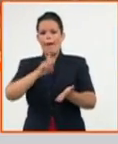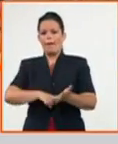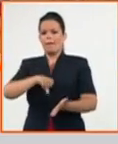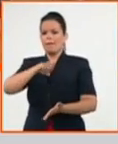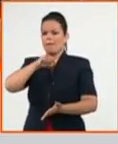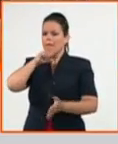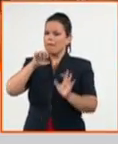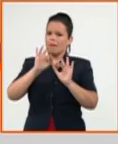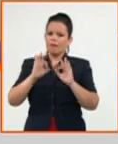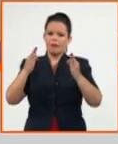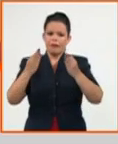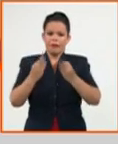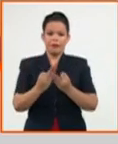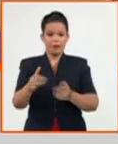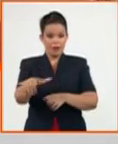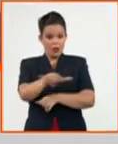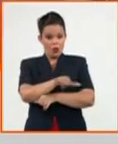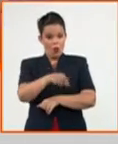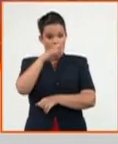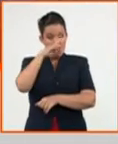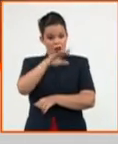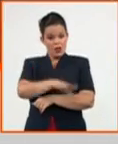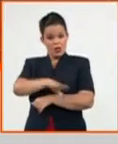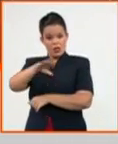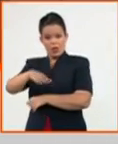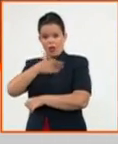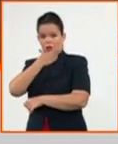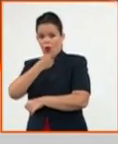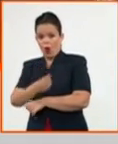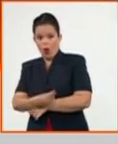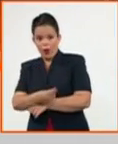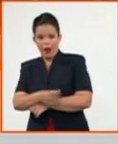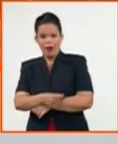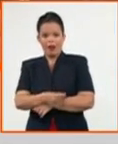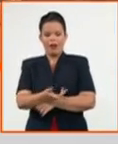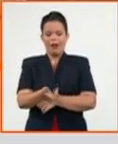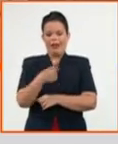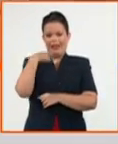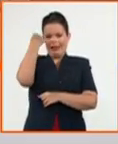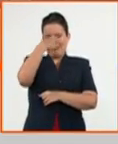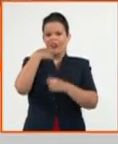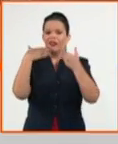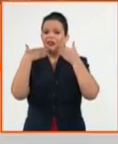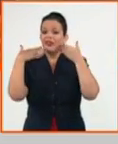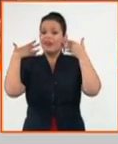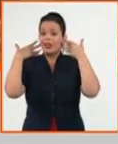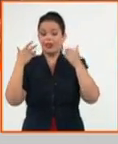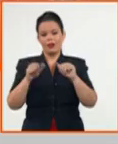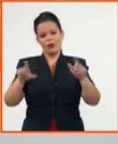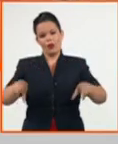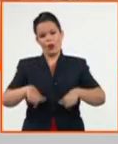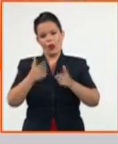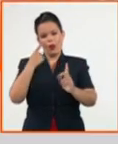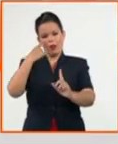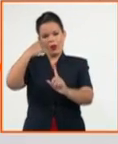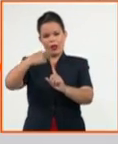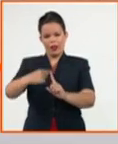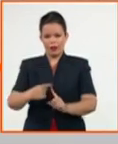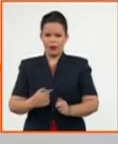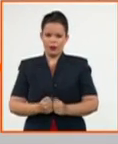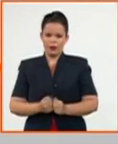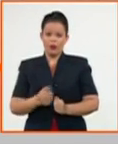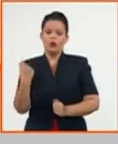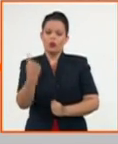también con nuestros niños adolescentes que han estado más muy felices el objetivo de nuestro que trabajamos con este proceso y sabemos que vamos a